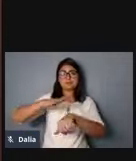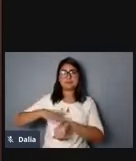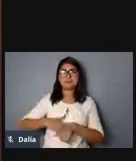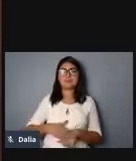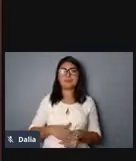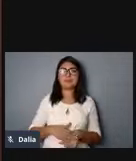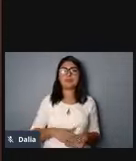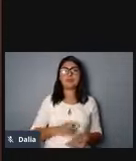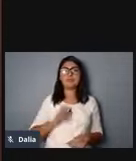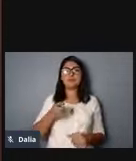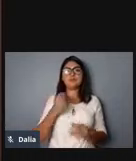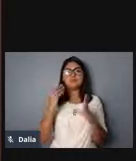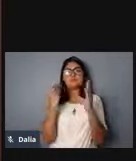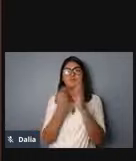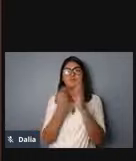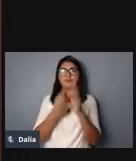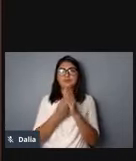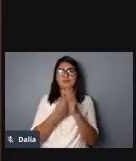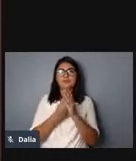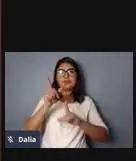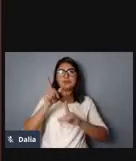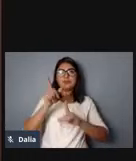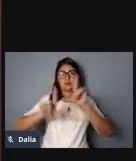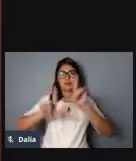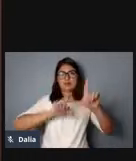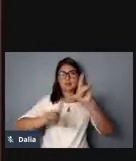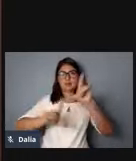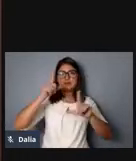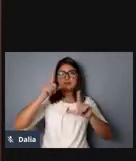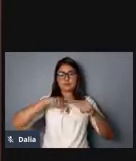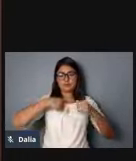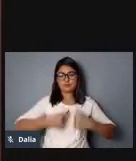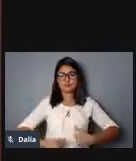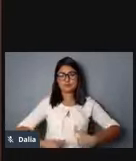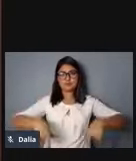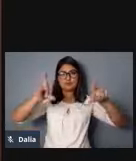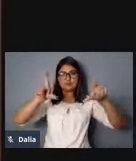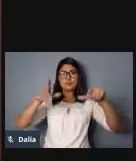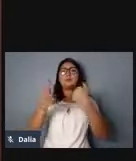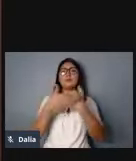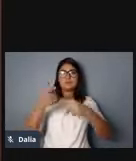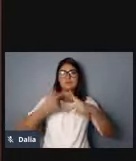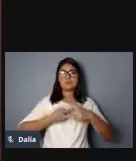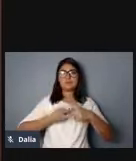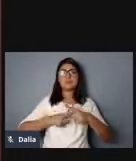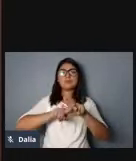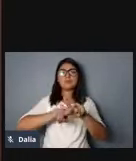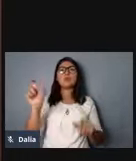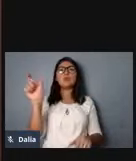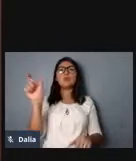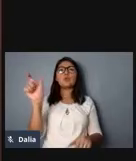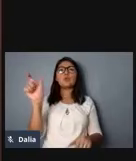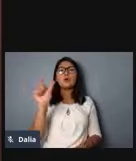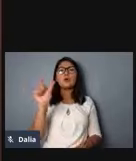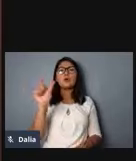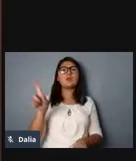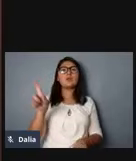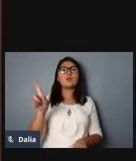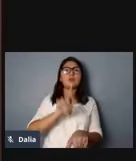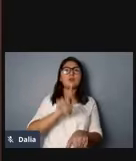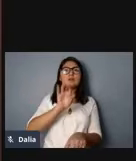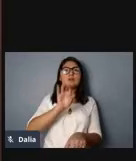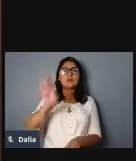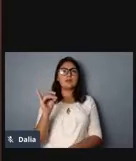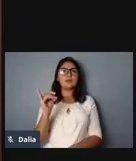señas mexicana que estará iniciando el día 6, este próximo sábado, a